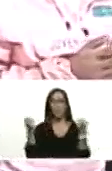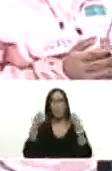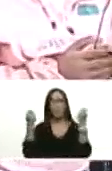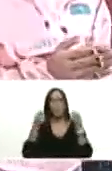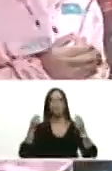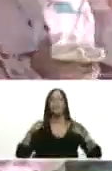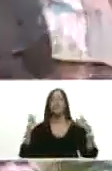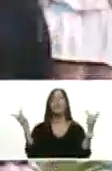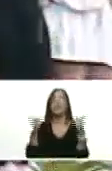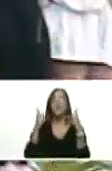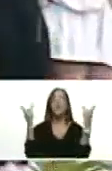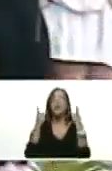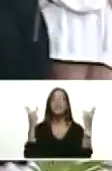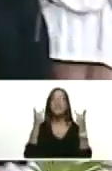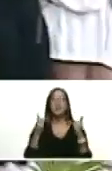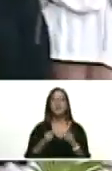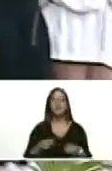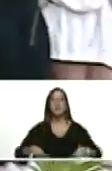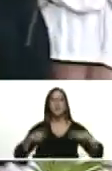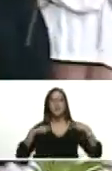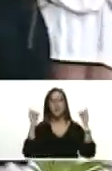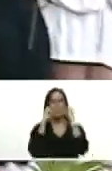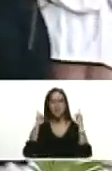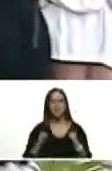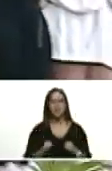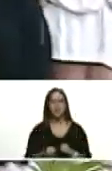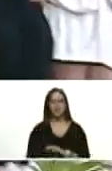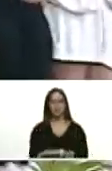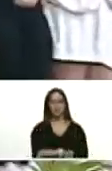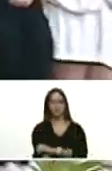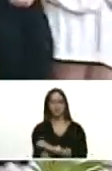y de vida y de felicidad.